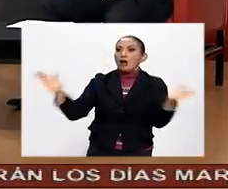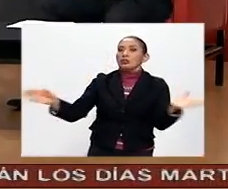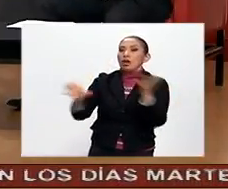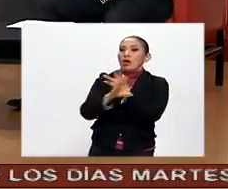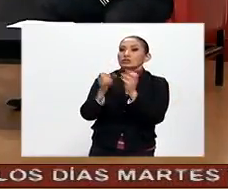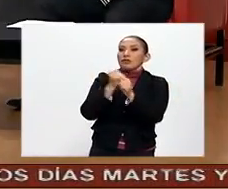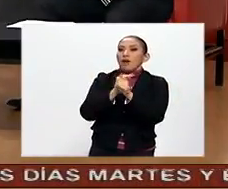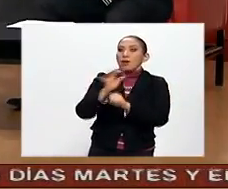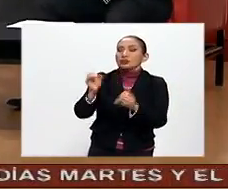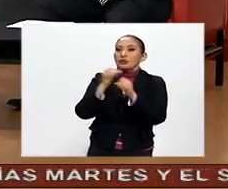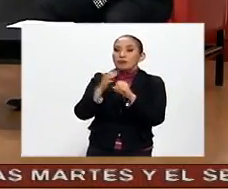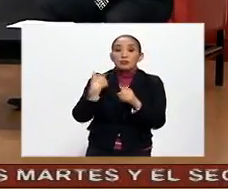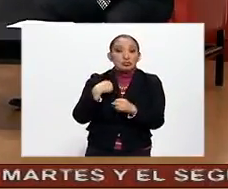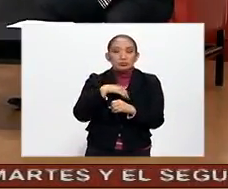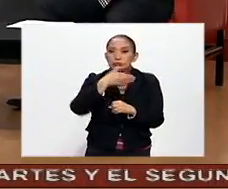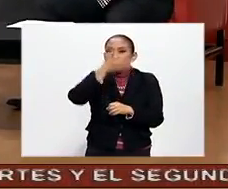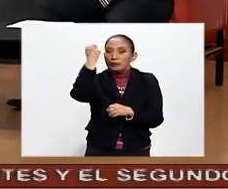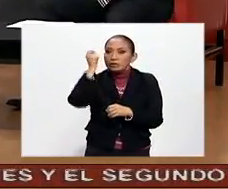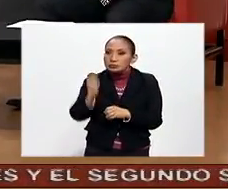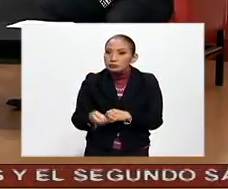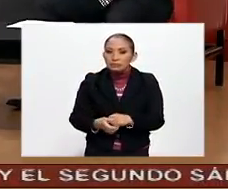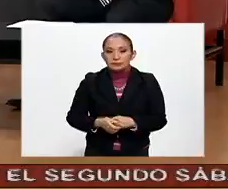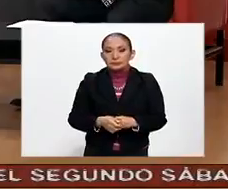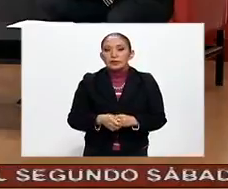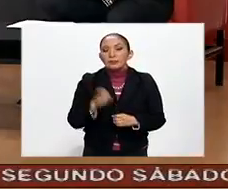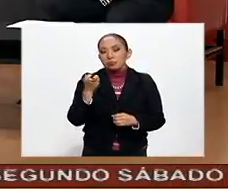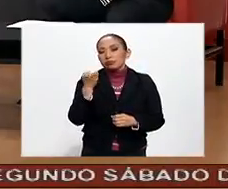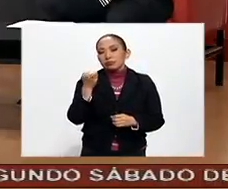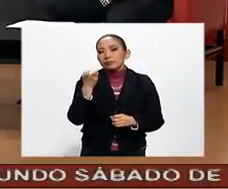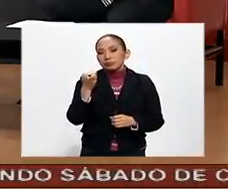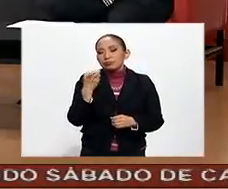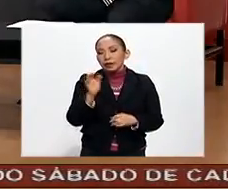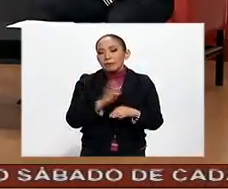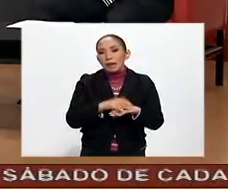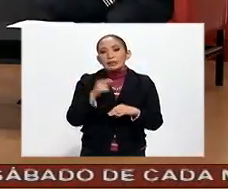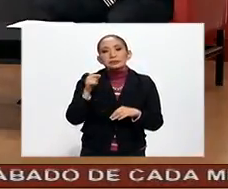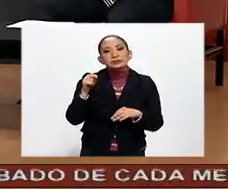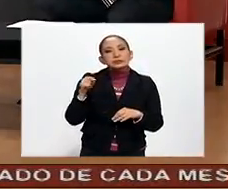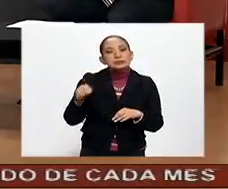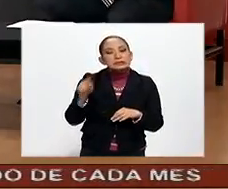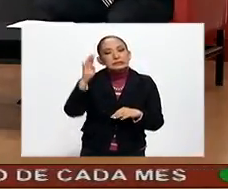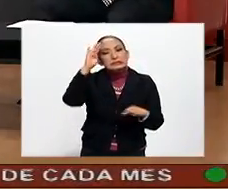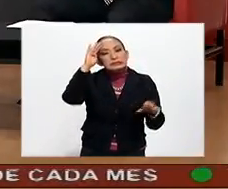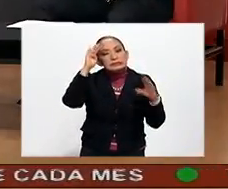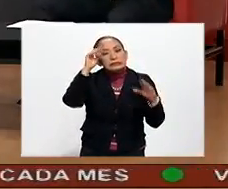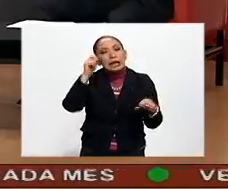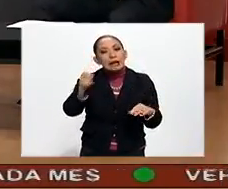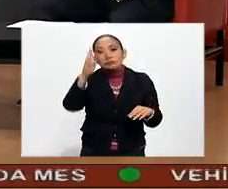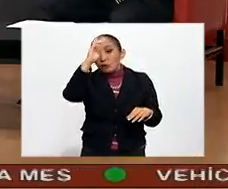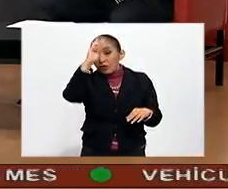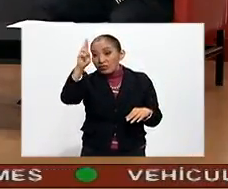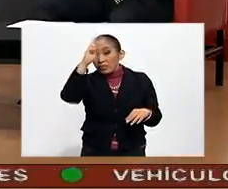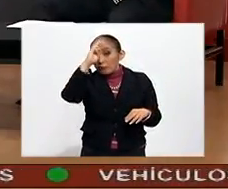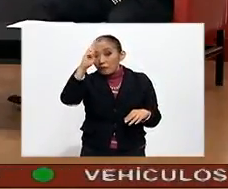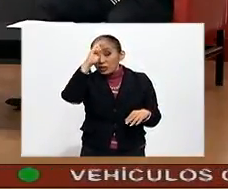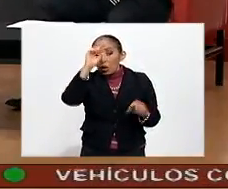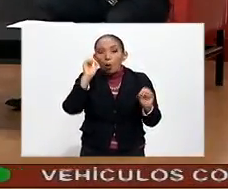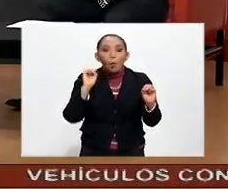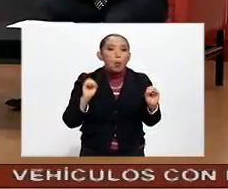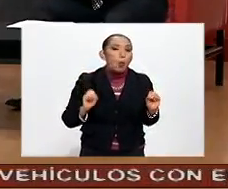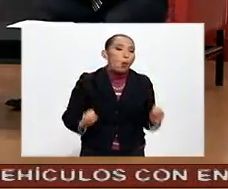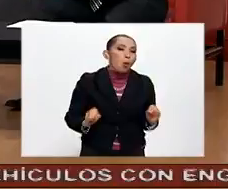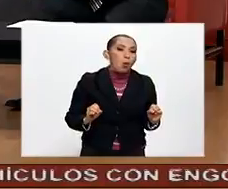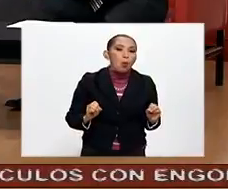contenidos que ni nosotros mismos podemos imaginar. Claro. Por eso creo que más allá de pensar en que es una prohibición o una